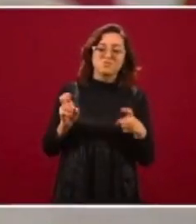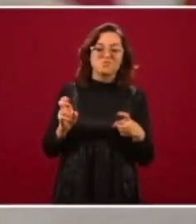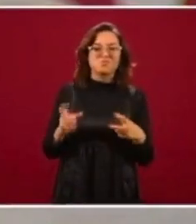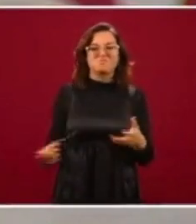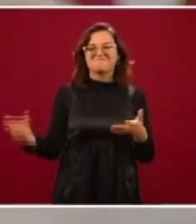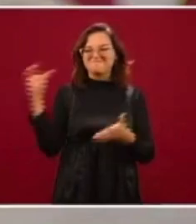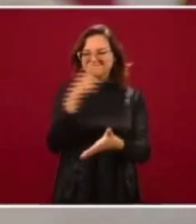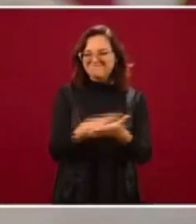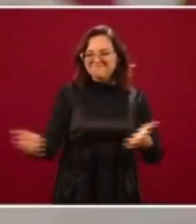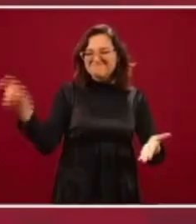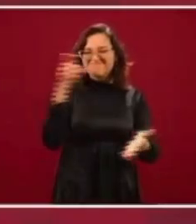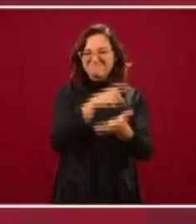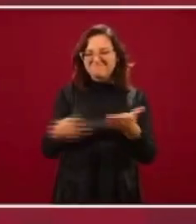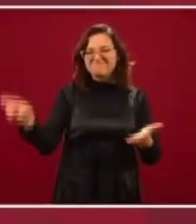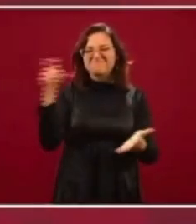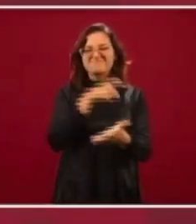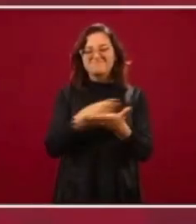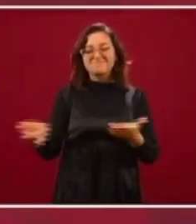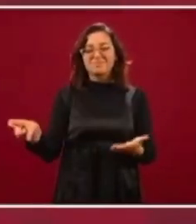innecesarias.